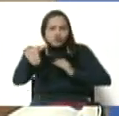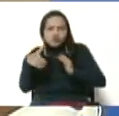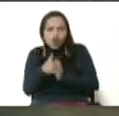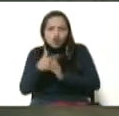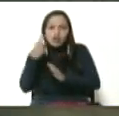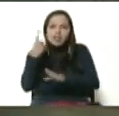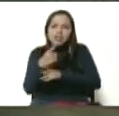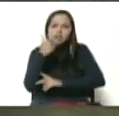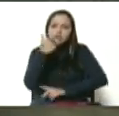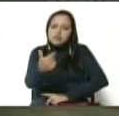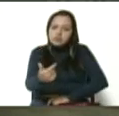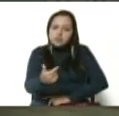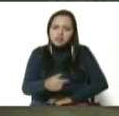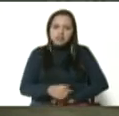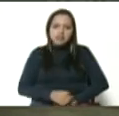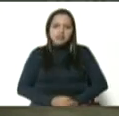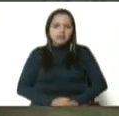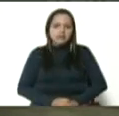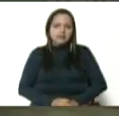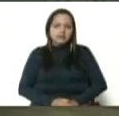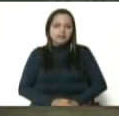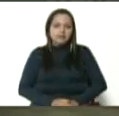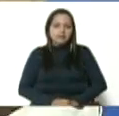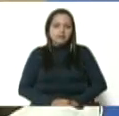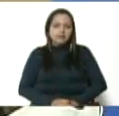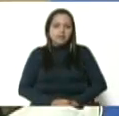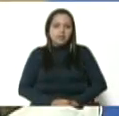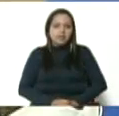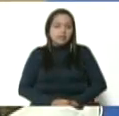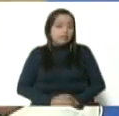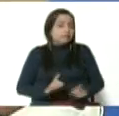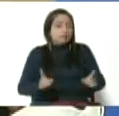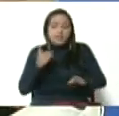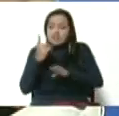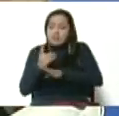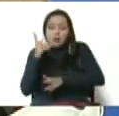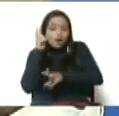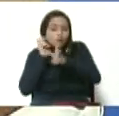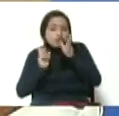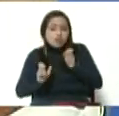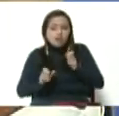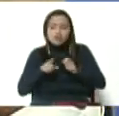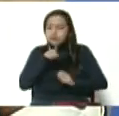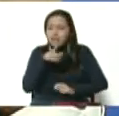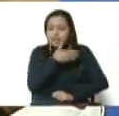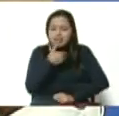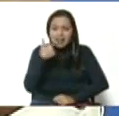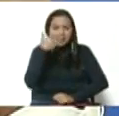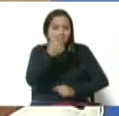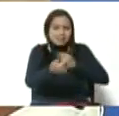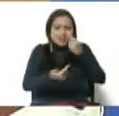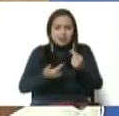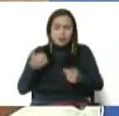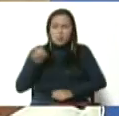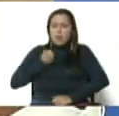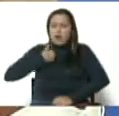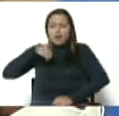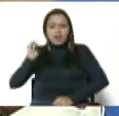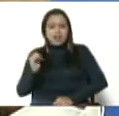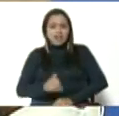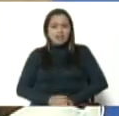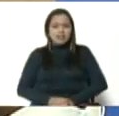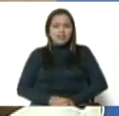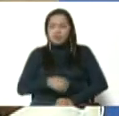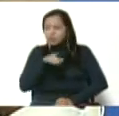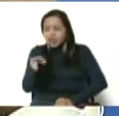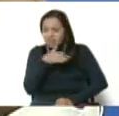que decirnos. Eso no le rompe el hueso a nadie. Cada quien puede dar la opinión que quiera dar, puede decir lo que quiera decir, puede pensar lo que